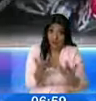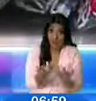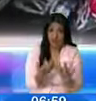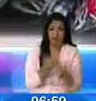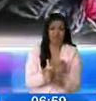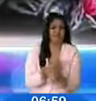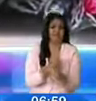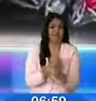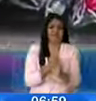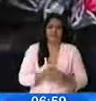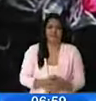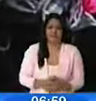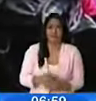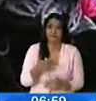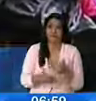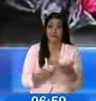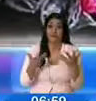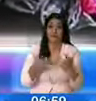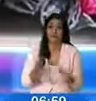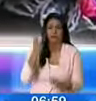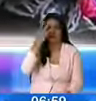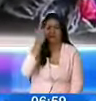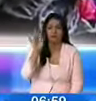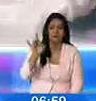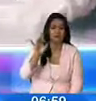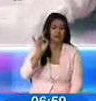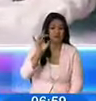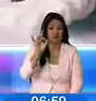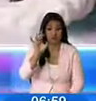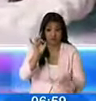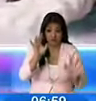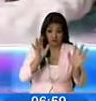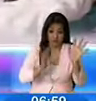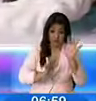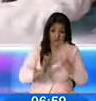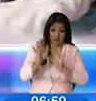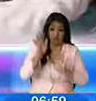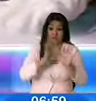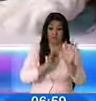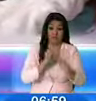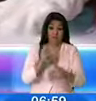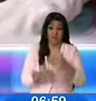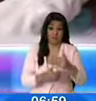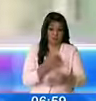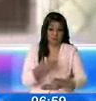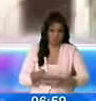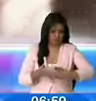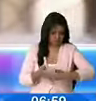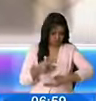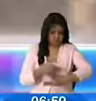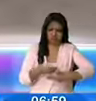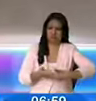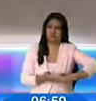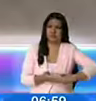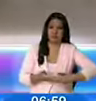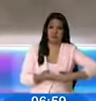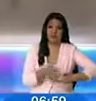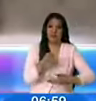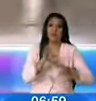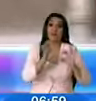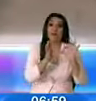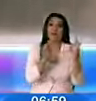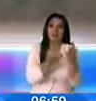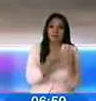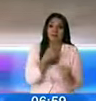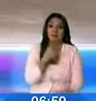cosas. Finalmente dice que antes de que le dé un dolor de cabeza y que sin darse cuenta se encuentre con la niña en sus brazos, la familiar de la menor habría afirmado